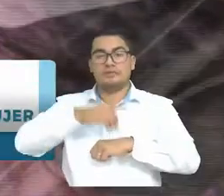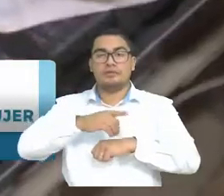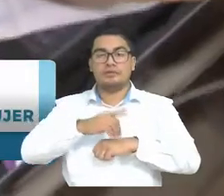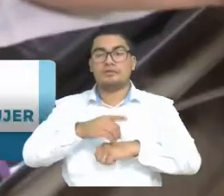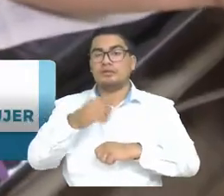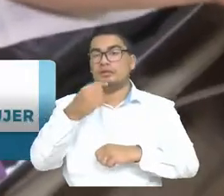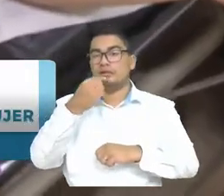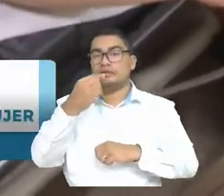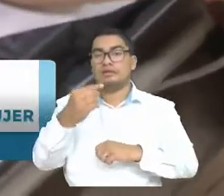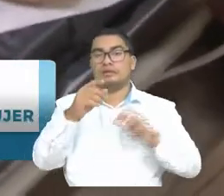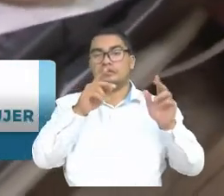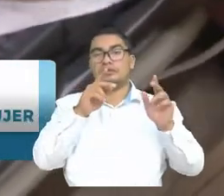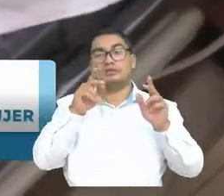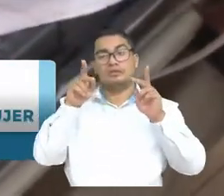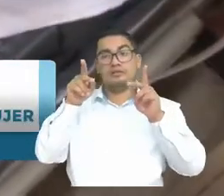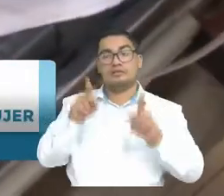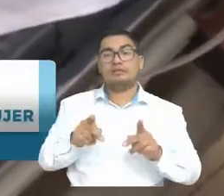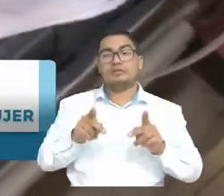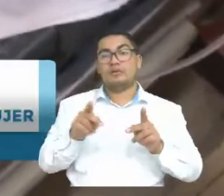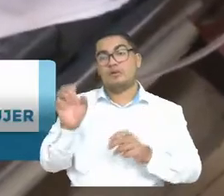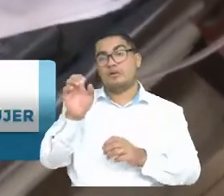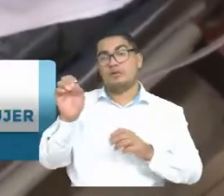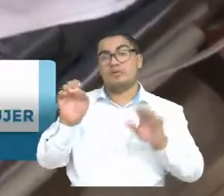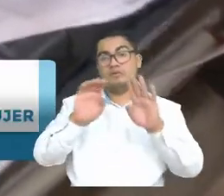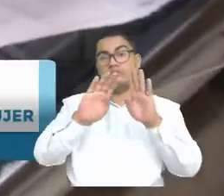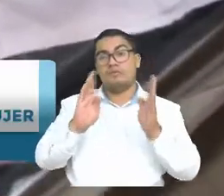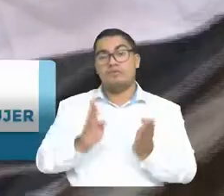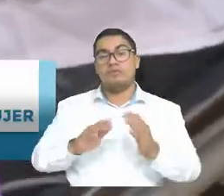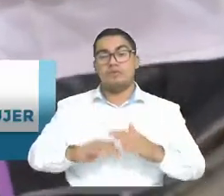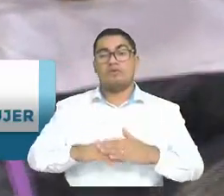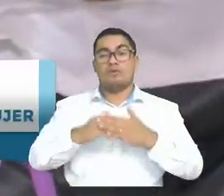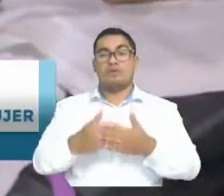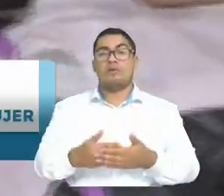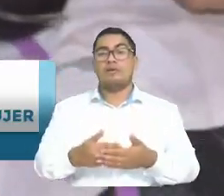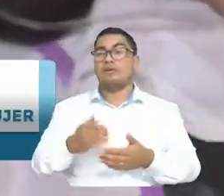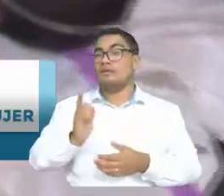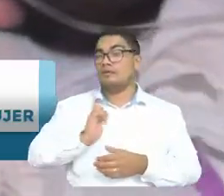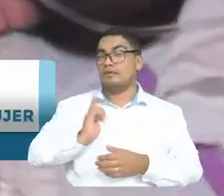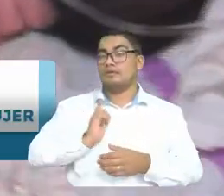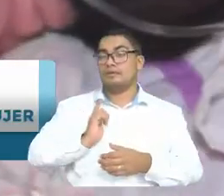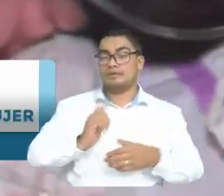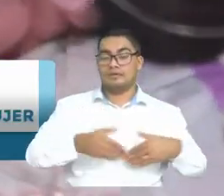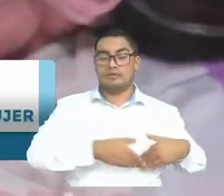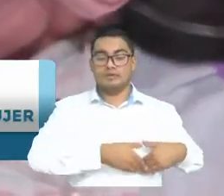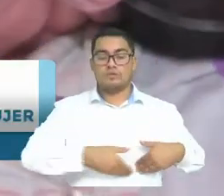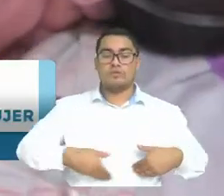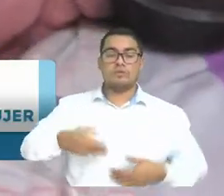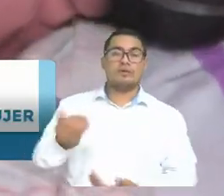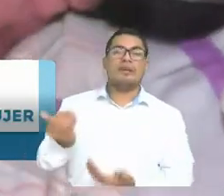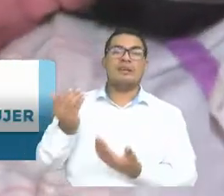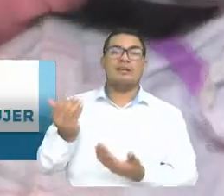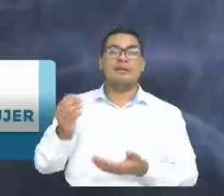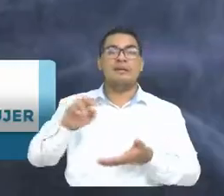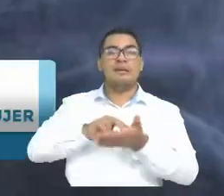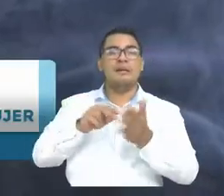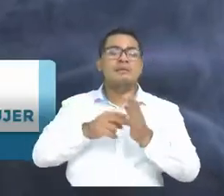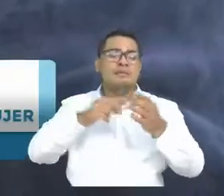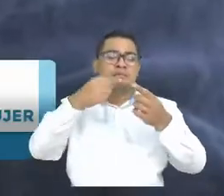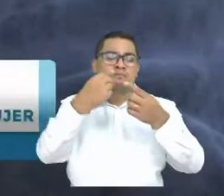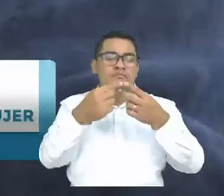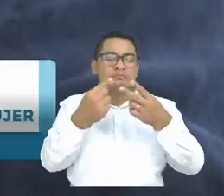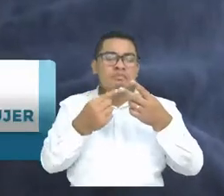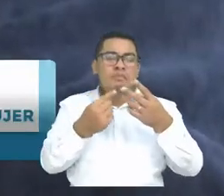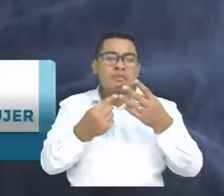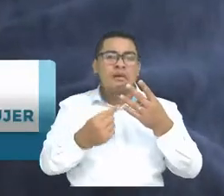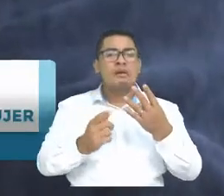que esta persona o la mujer embarazada tiene que ir a cesárea, ¿cuáles son los parámetros que ustedes toman?